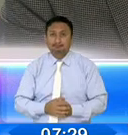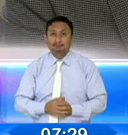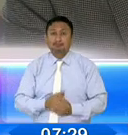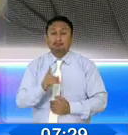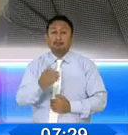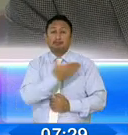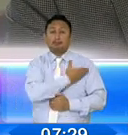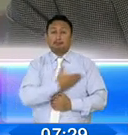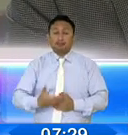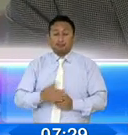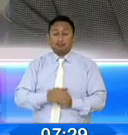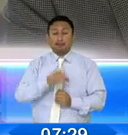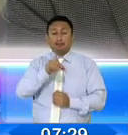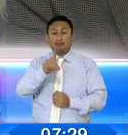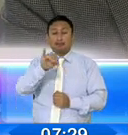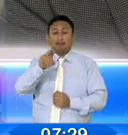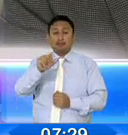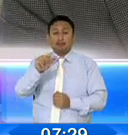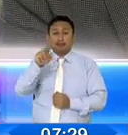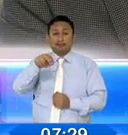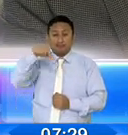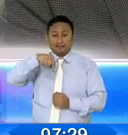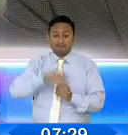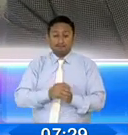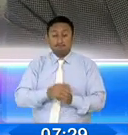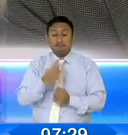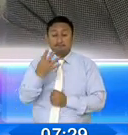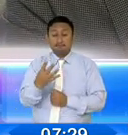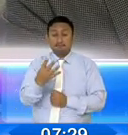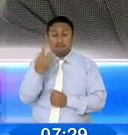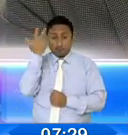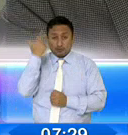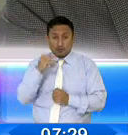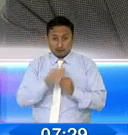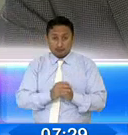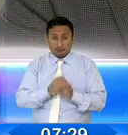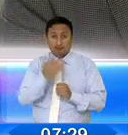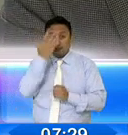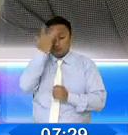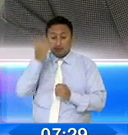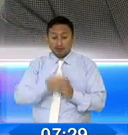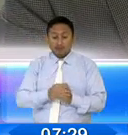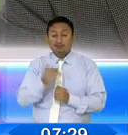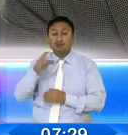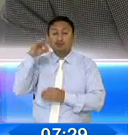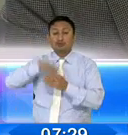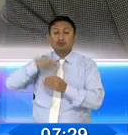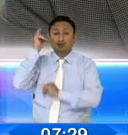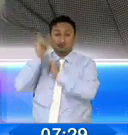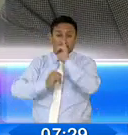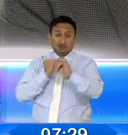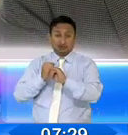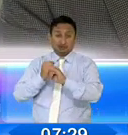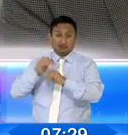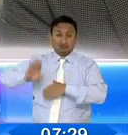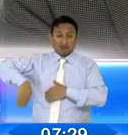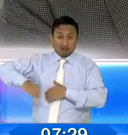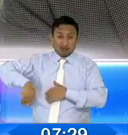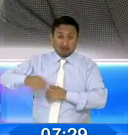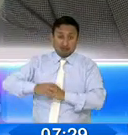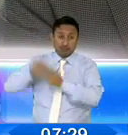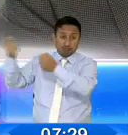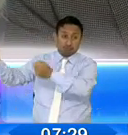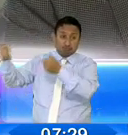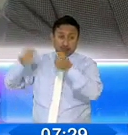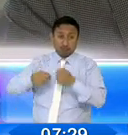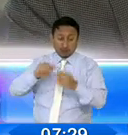Tamayín, ha indicado que en 4 días, cuando lleguen, porque hay un retraso de los votos del exterior, recién ahí podrán tener compactada toda la